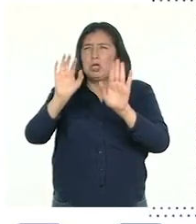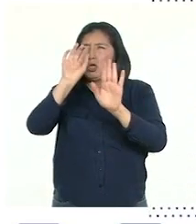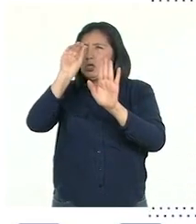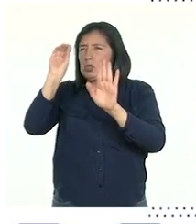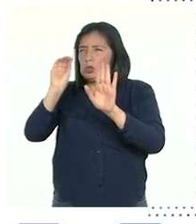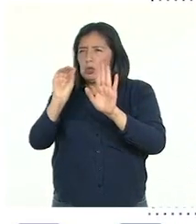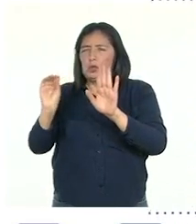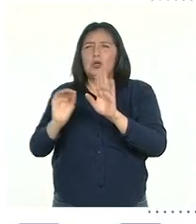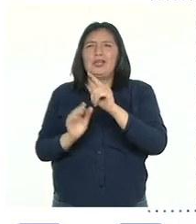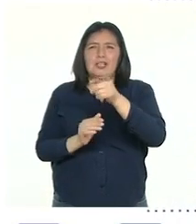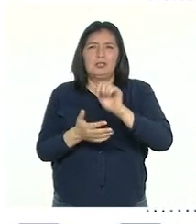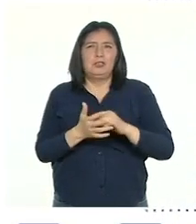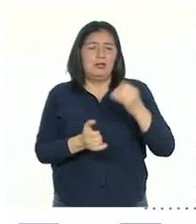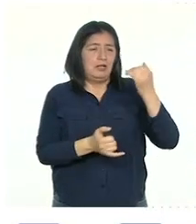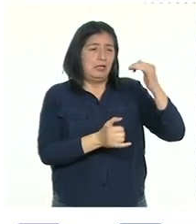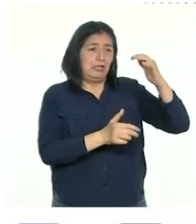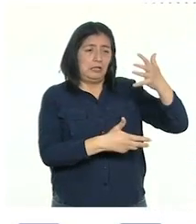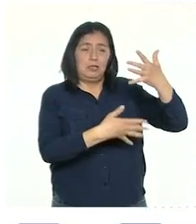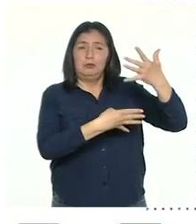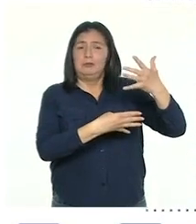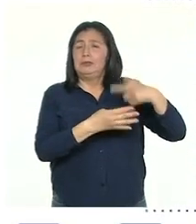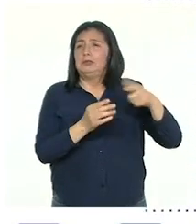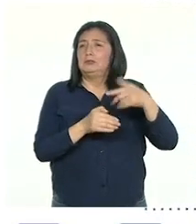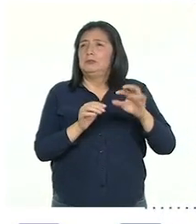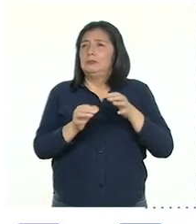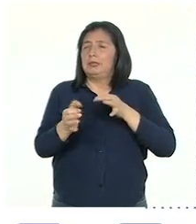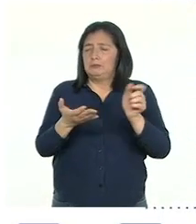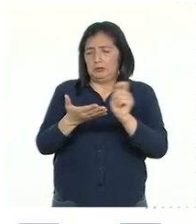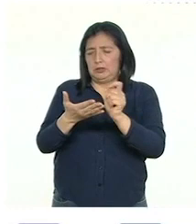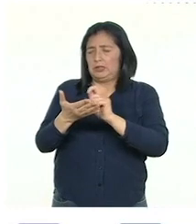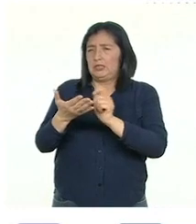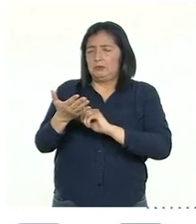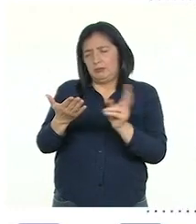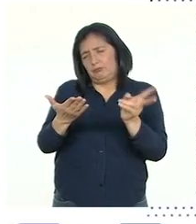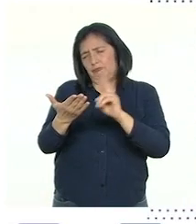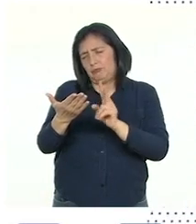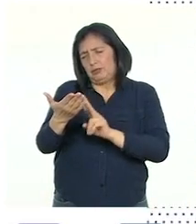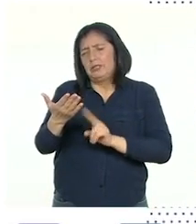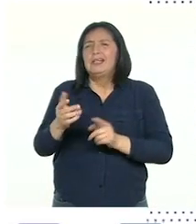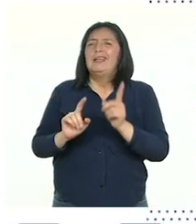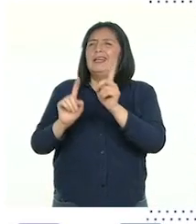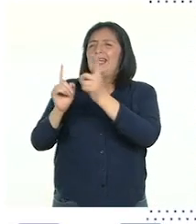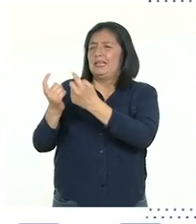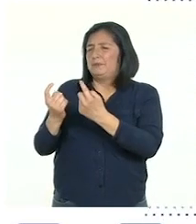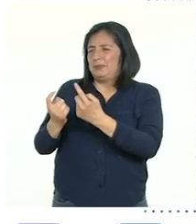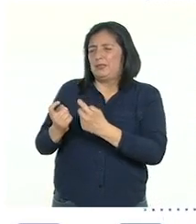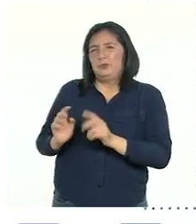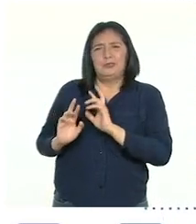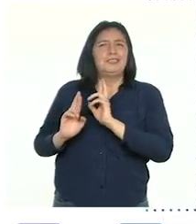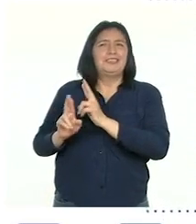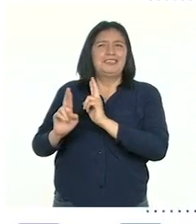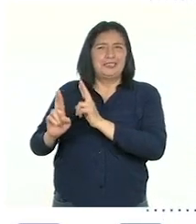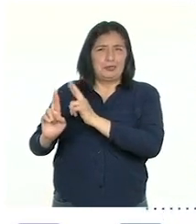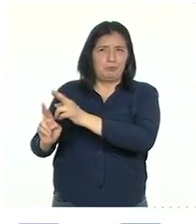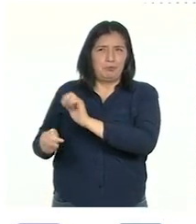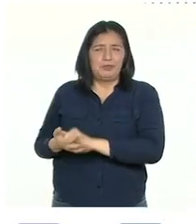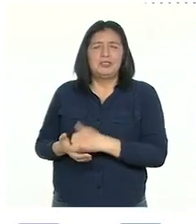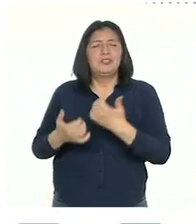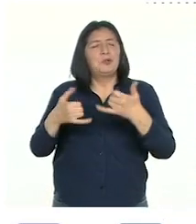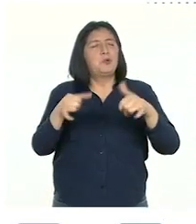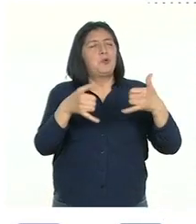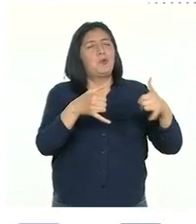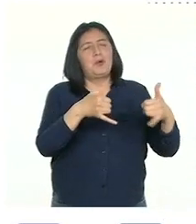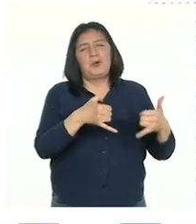Y finalmente escribiremos y revisaremos las preguntas y respuestas